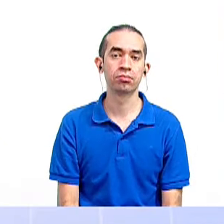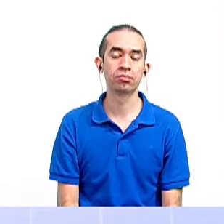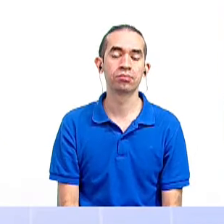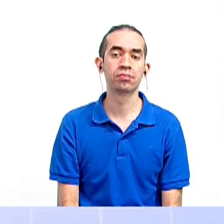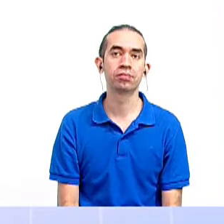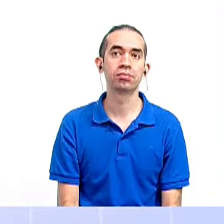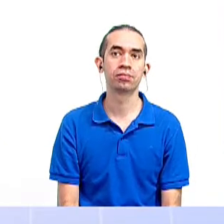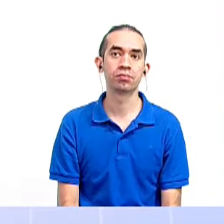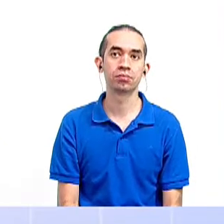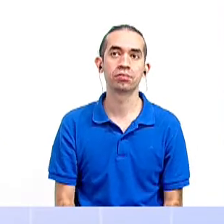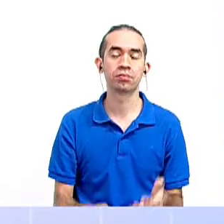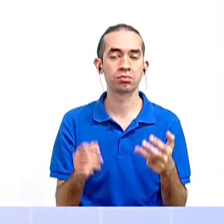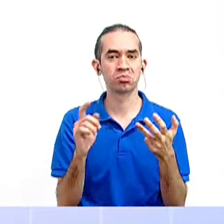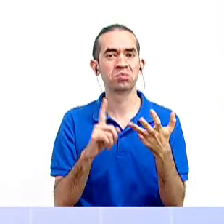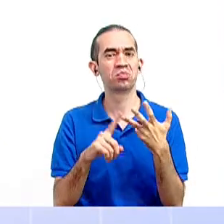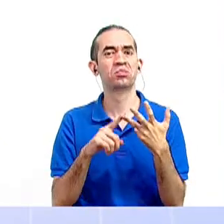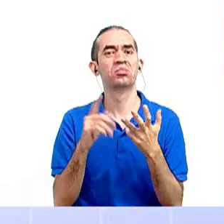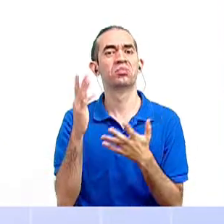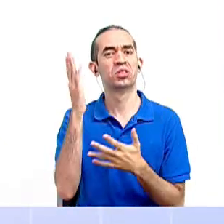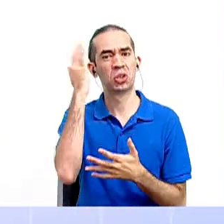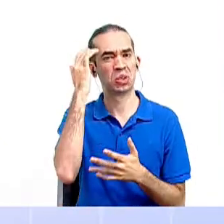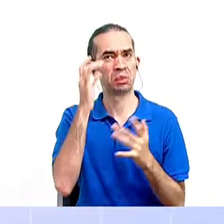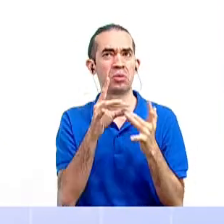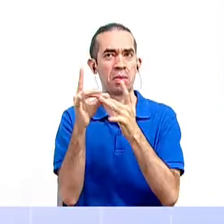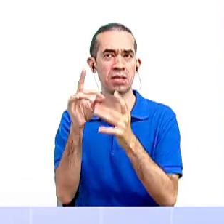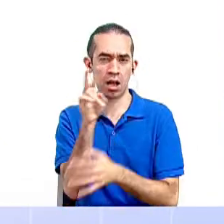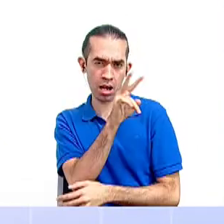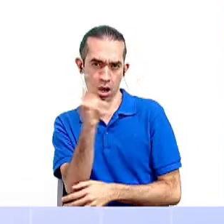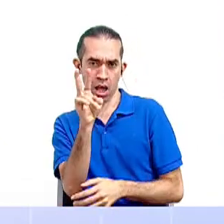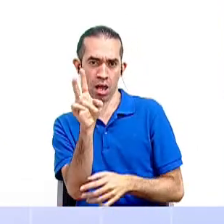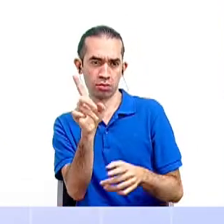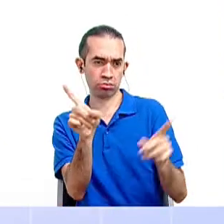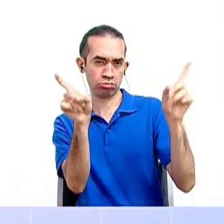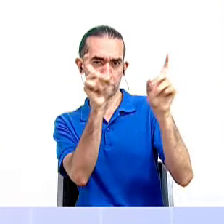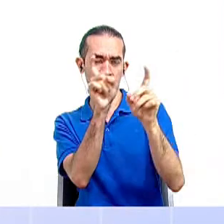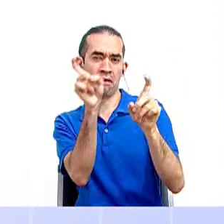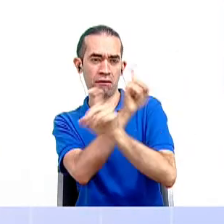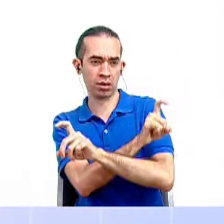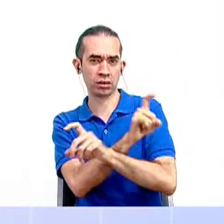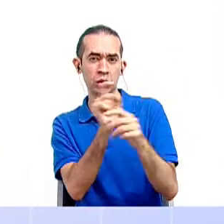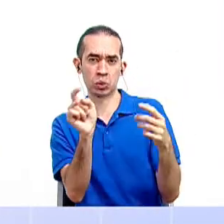¿Se necesita algún conocimiento especial para leer una reacción química?